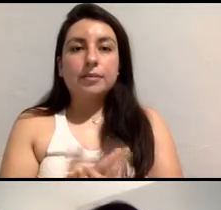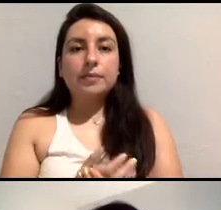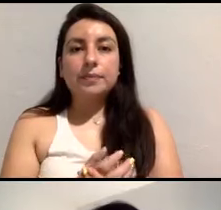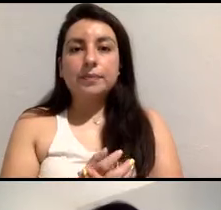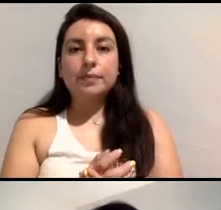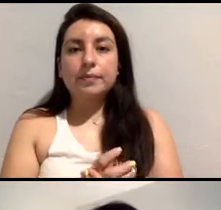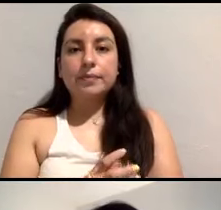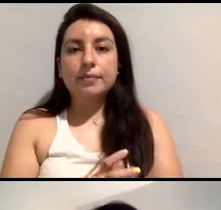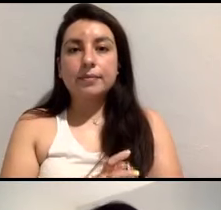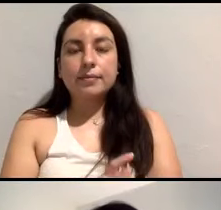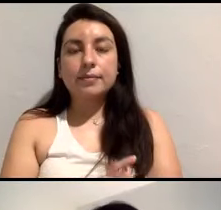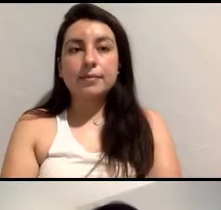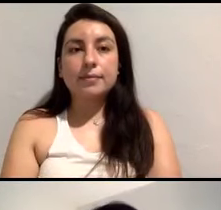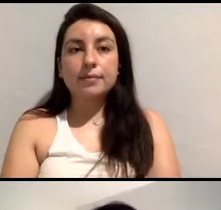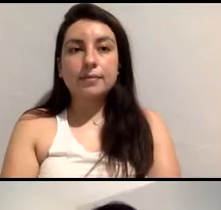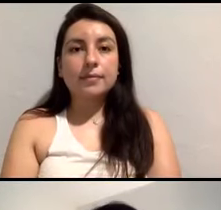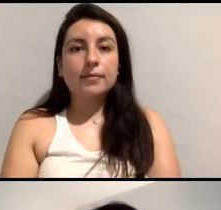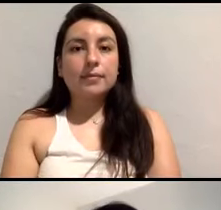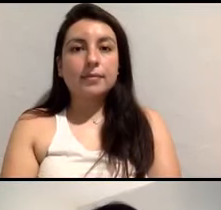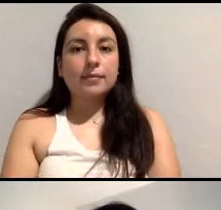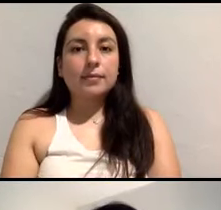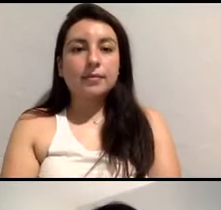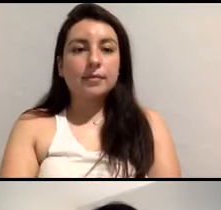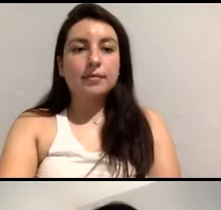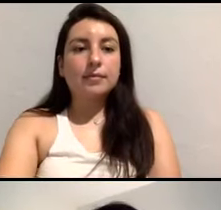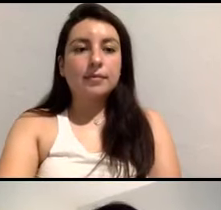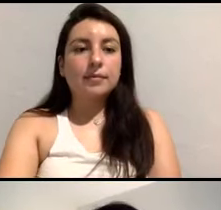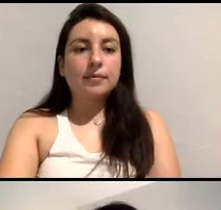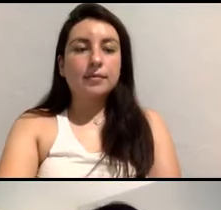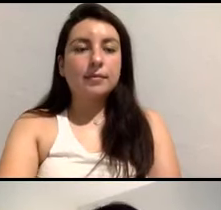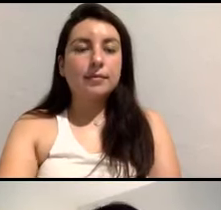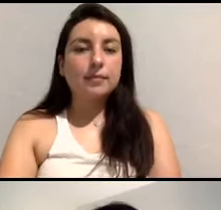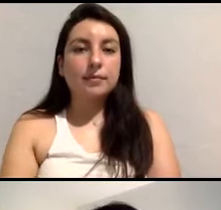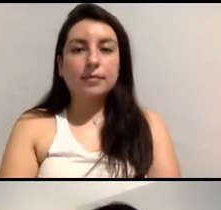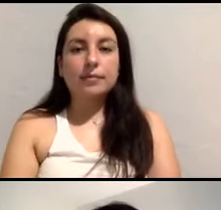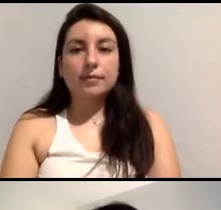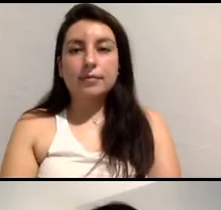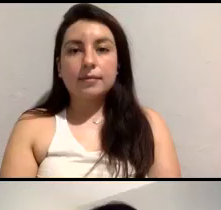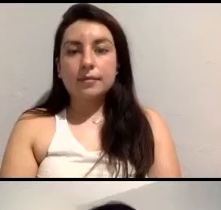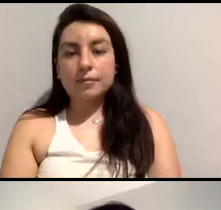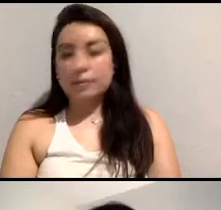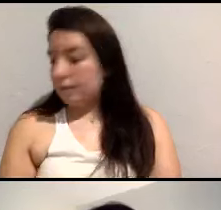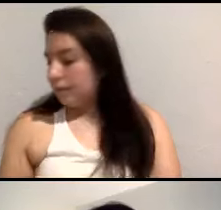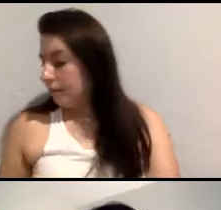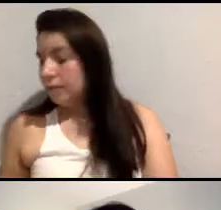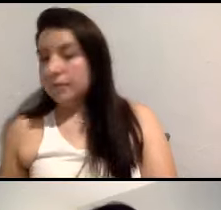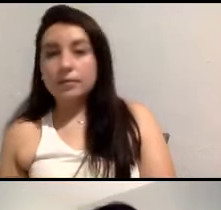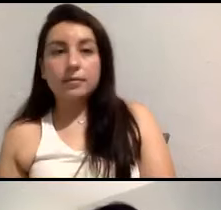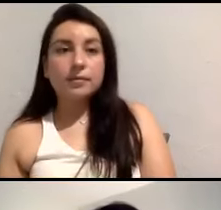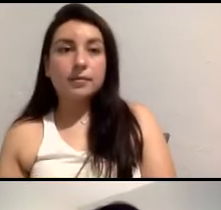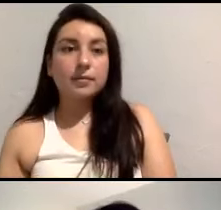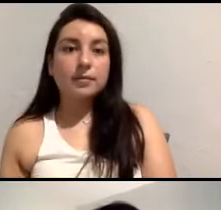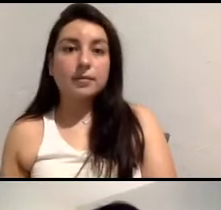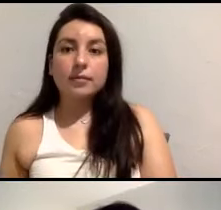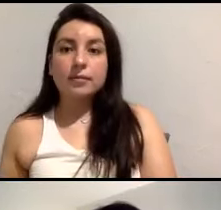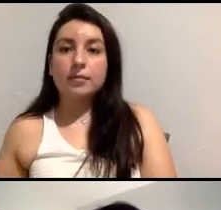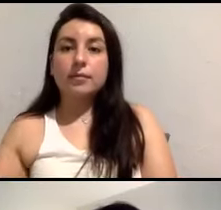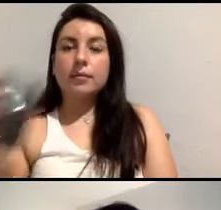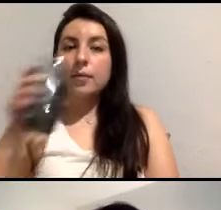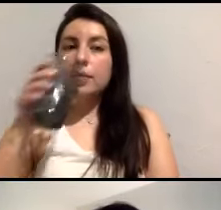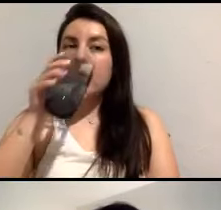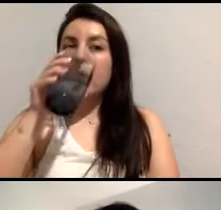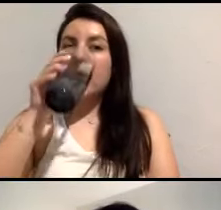caso, por ejemplo, en el centro de rehabilitación del hospital, los niños, por ejemplo, que tienen algún grado de nistagmo, también se integran